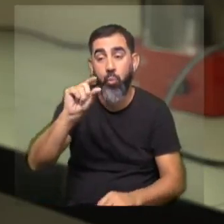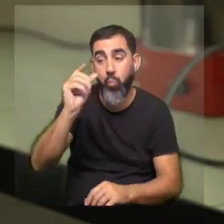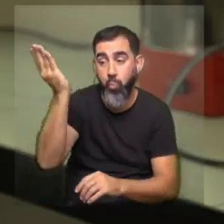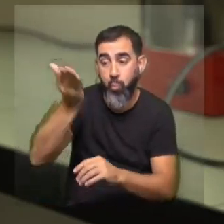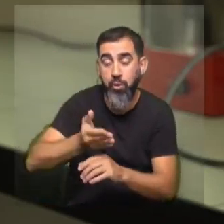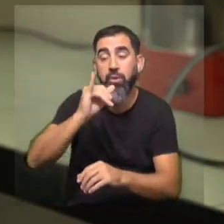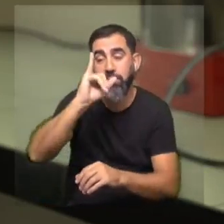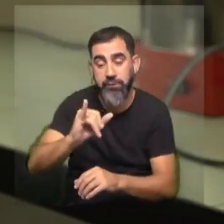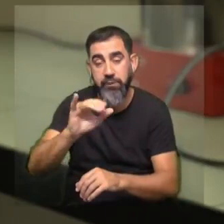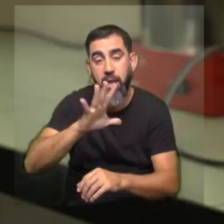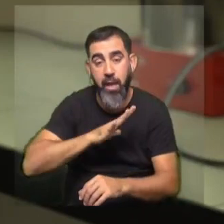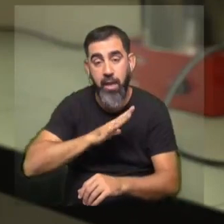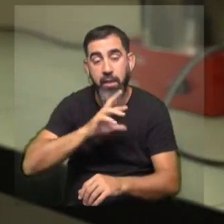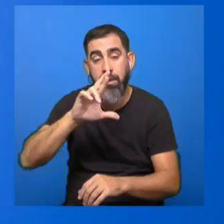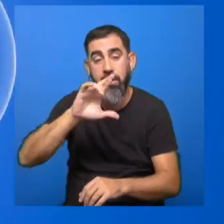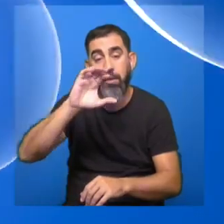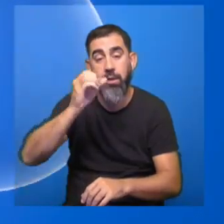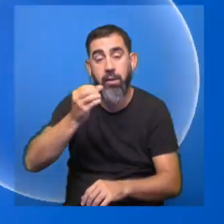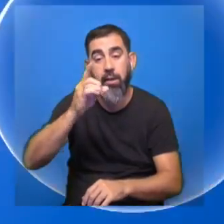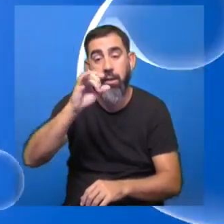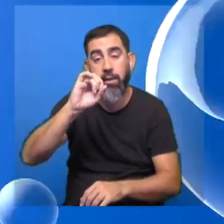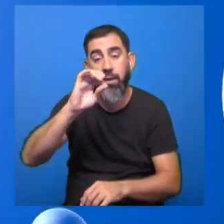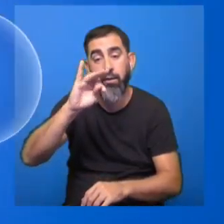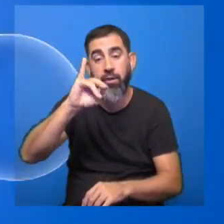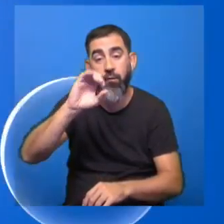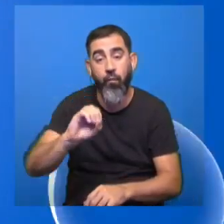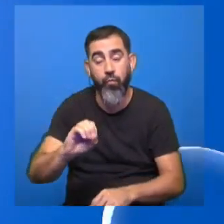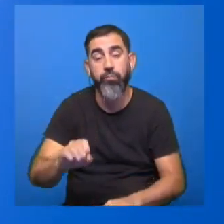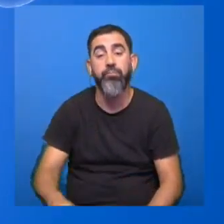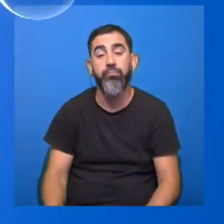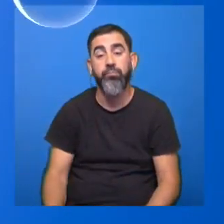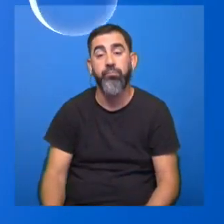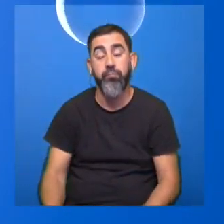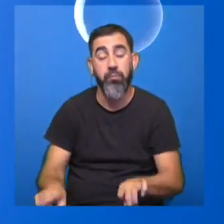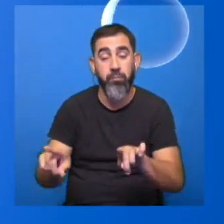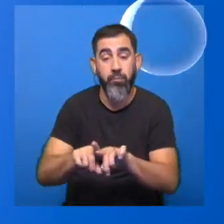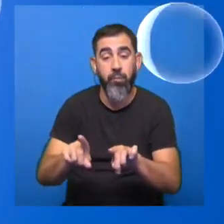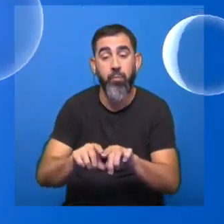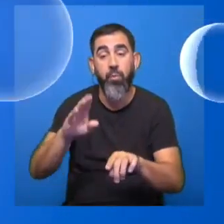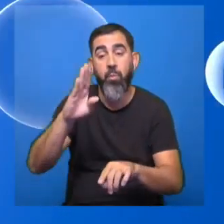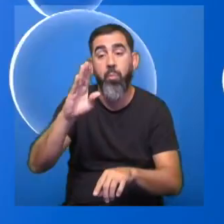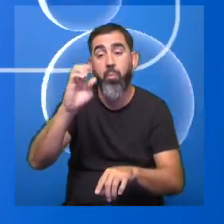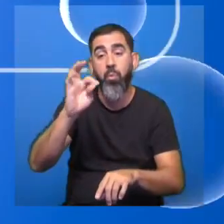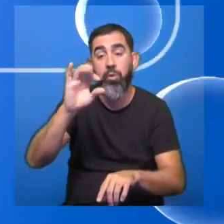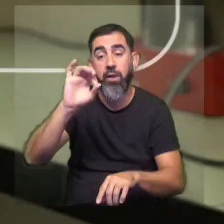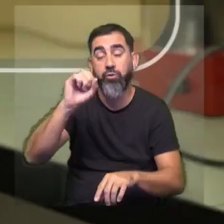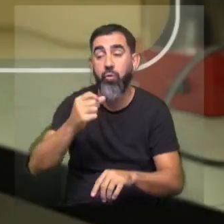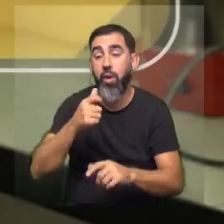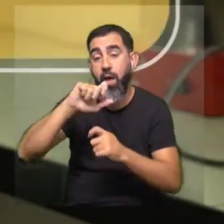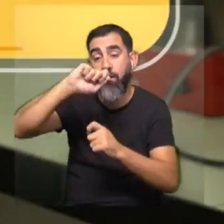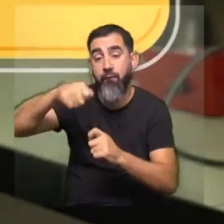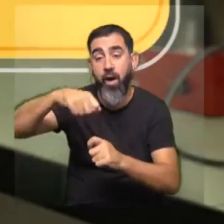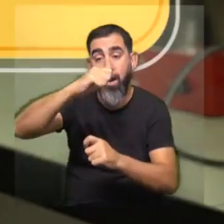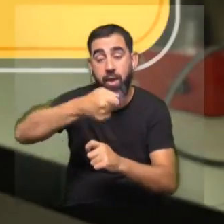es radioactivo, que es inestable y que produce estas radiaciones ionizantes. Lo mismo con el potasio, el ejemplo de la banana que tiene